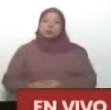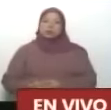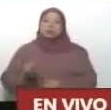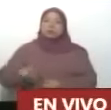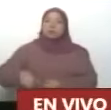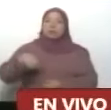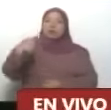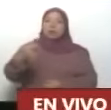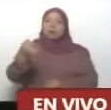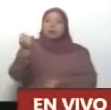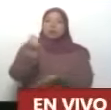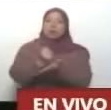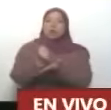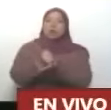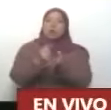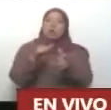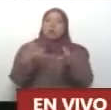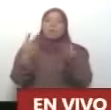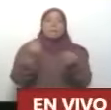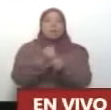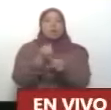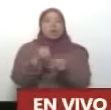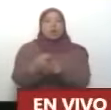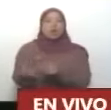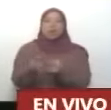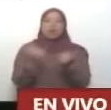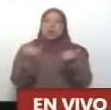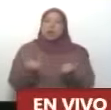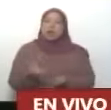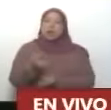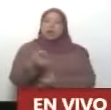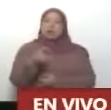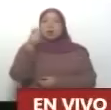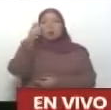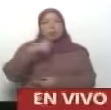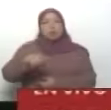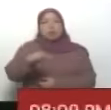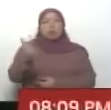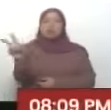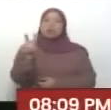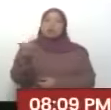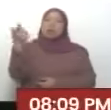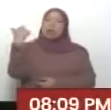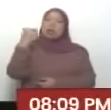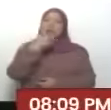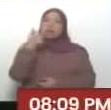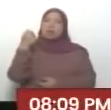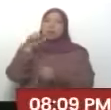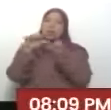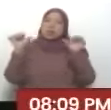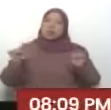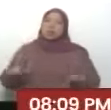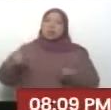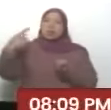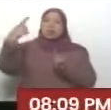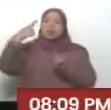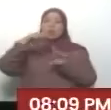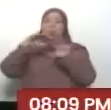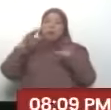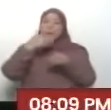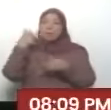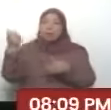después estaban intentando muchas cosas. Pero el pueblo venezolano ayer, con el mejor sistema electoral del